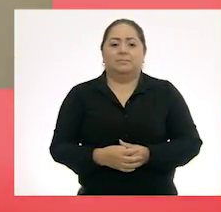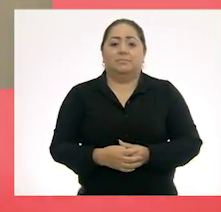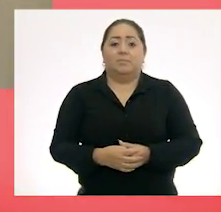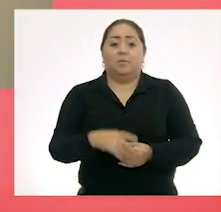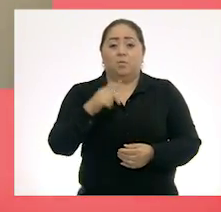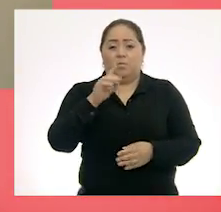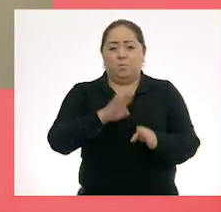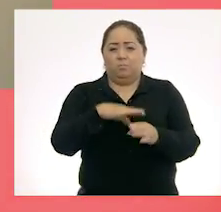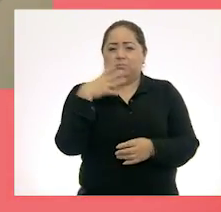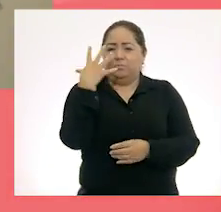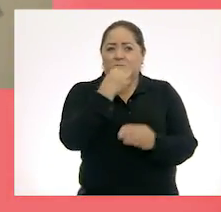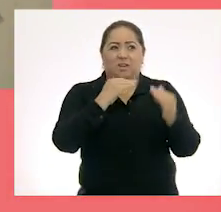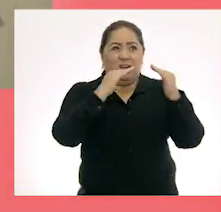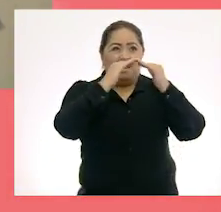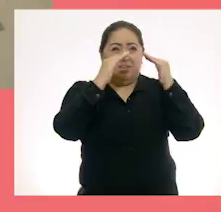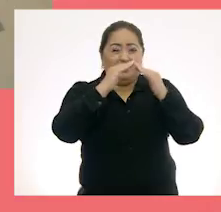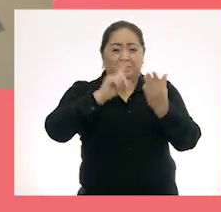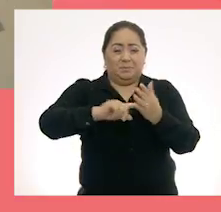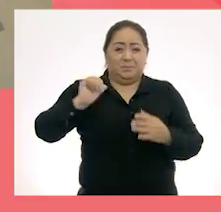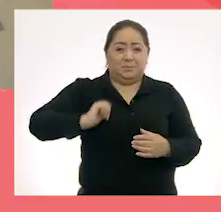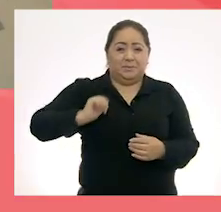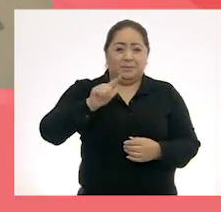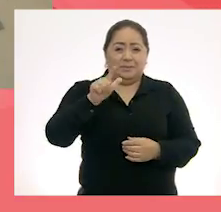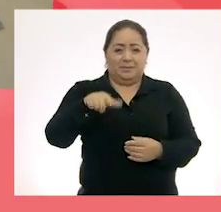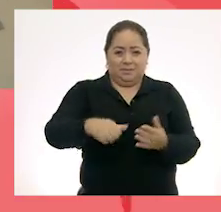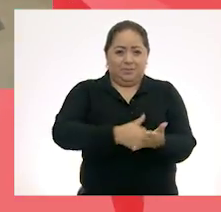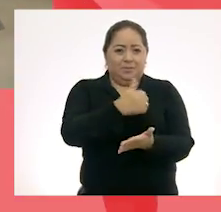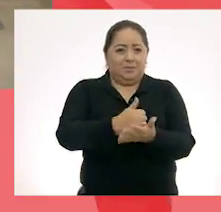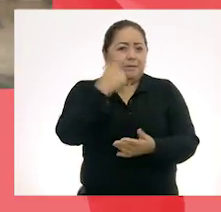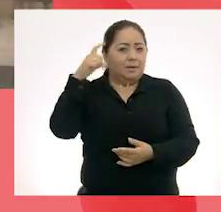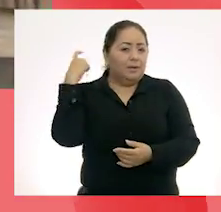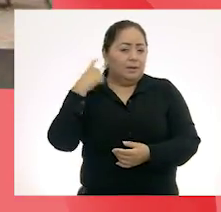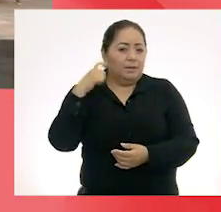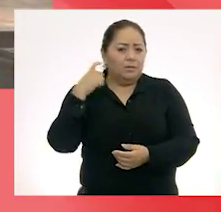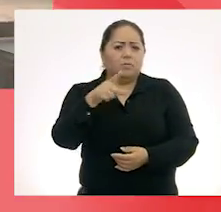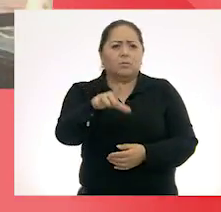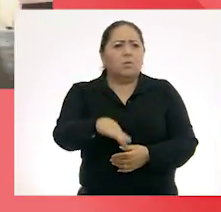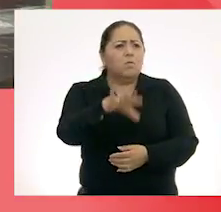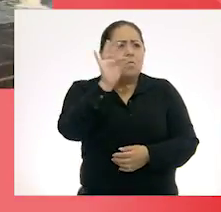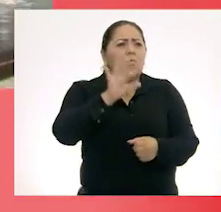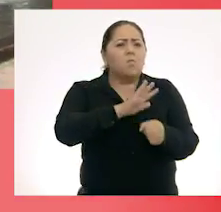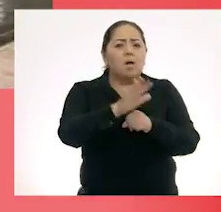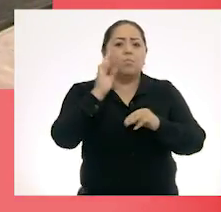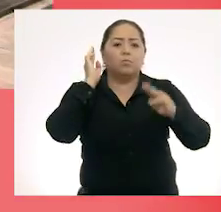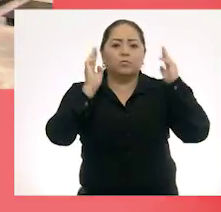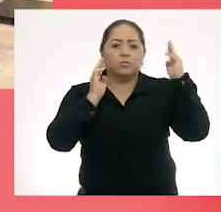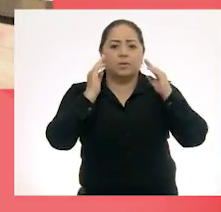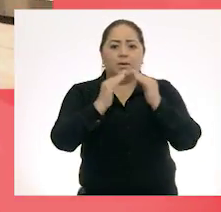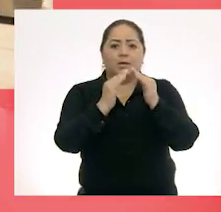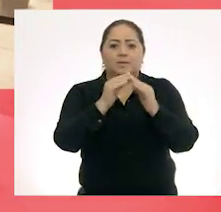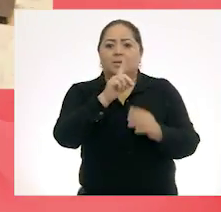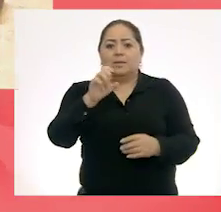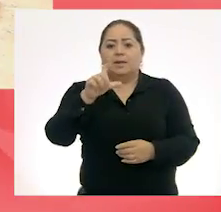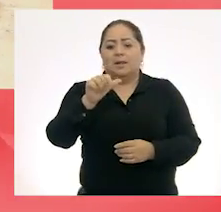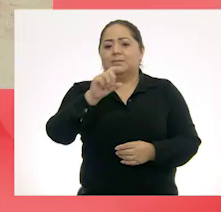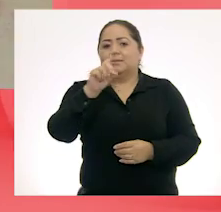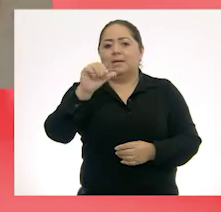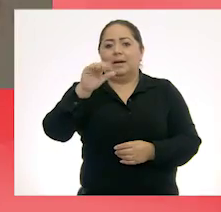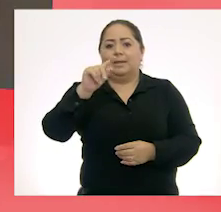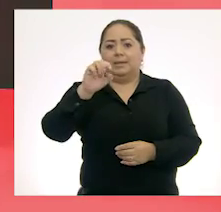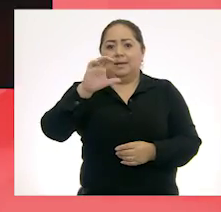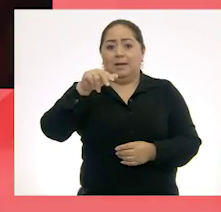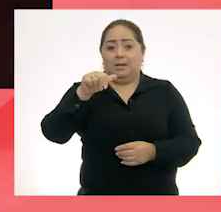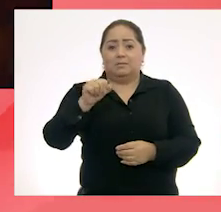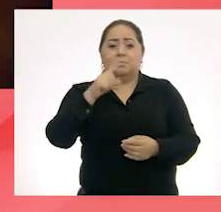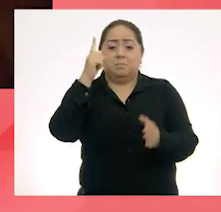En una de las preciosas casonas del siglo XVII de la ciudad de Querétaro, encontramos el Museo Casa de la Zacatecana.